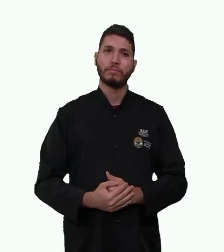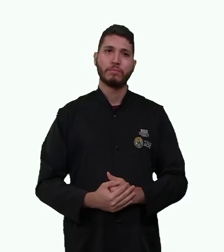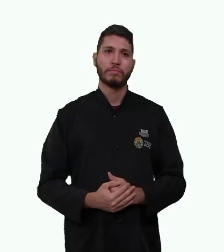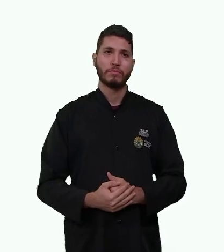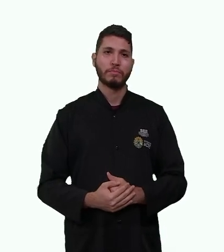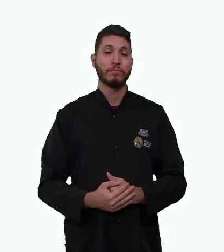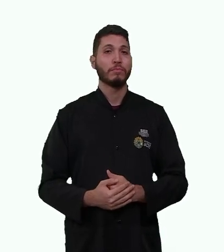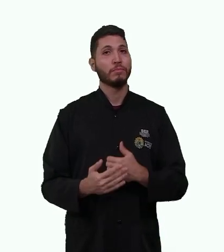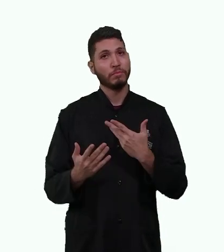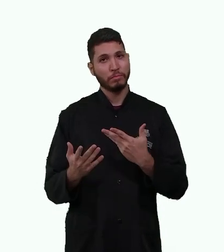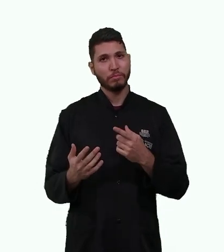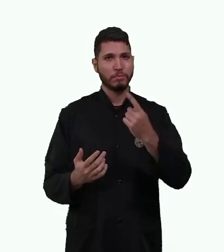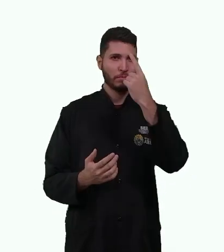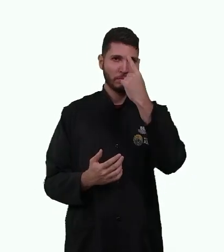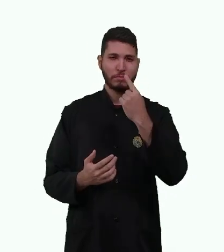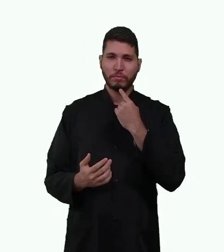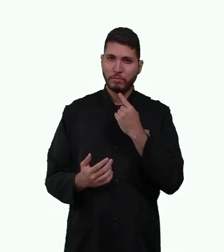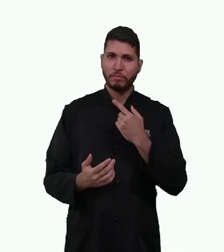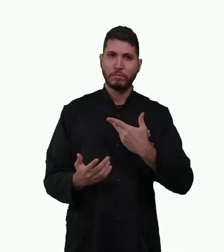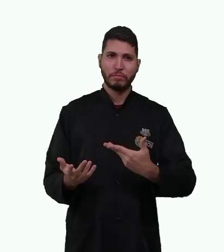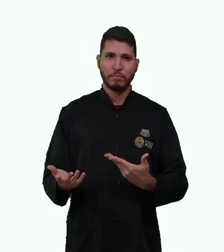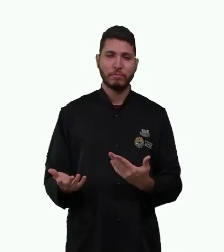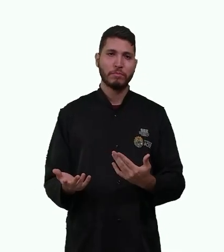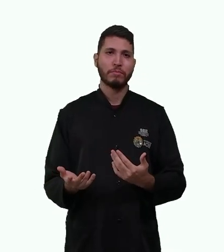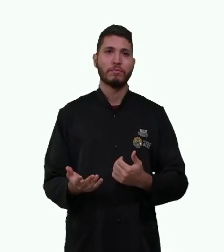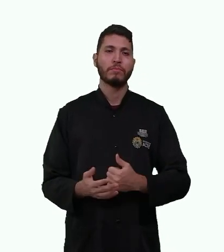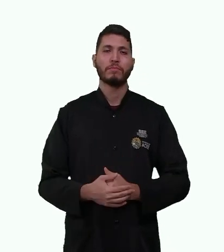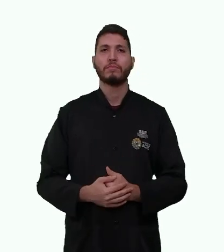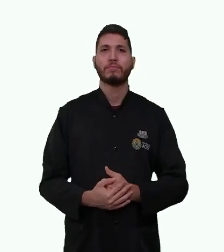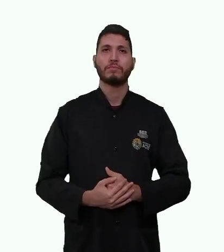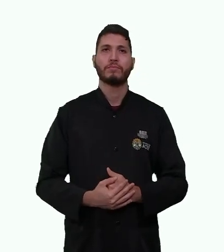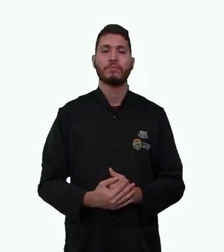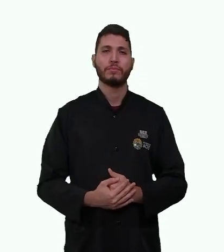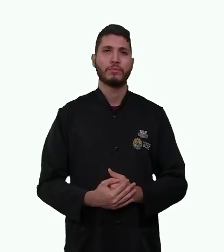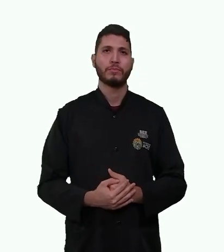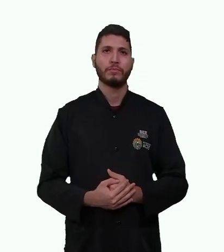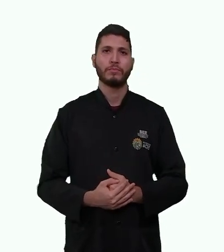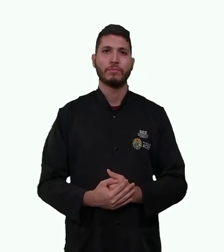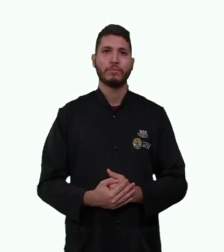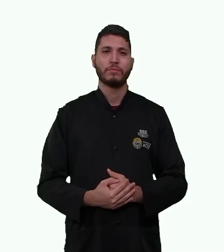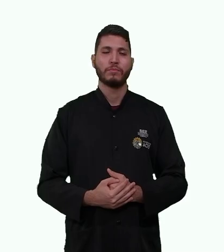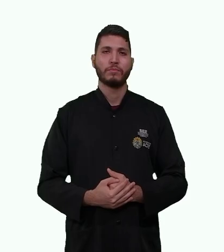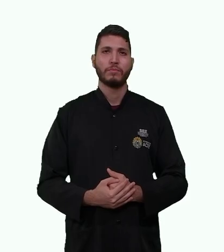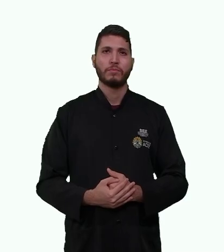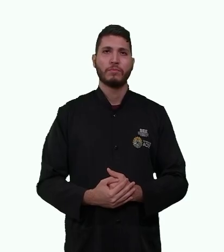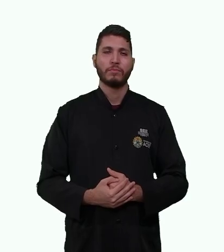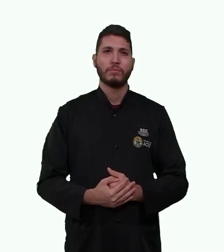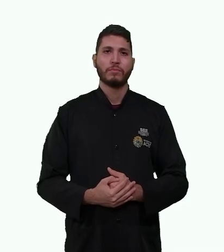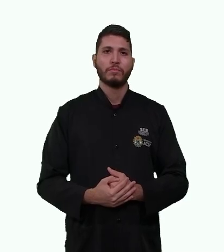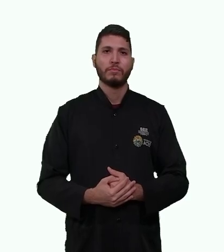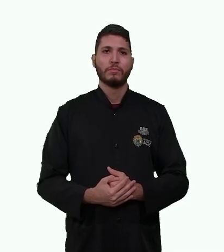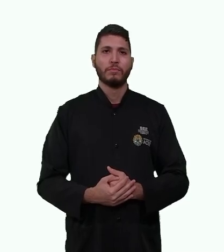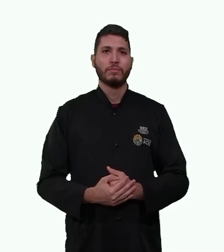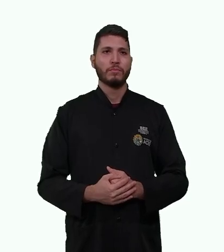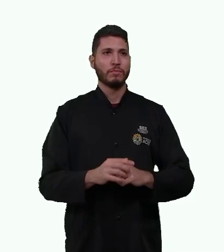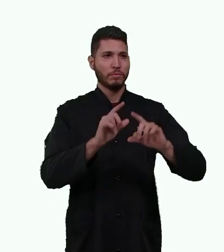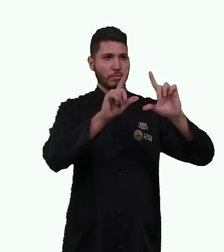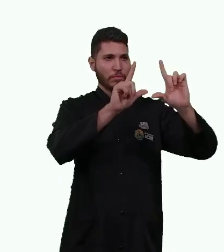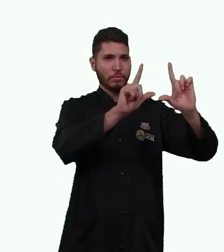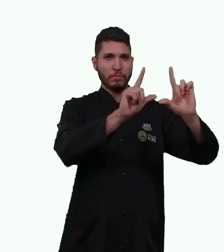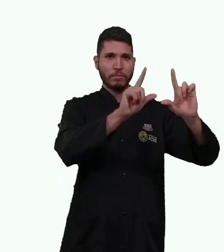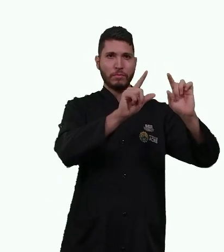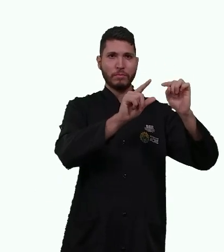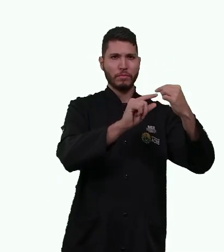Na imagem a seguir deste exemplo, nós temos no